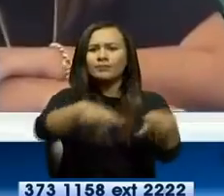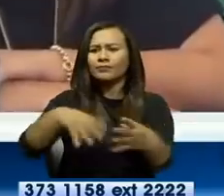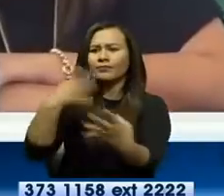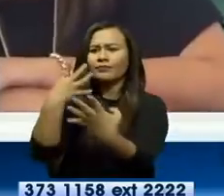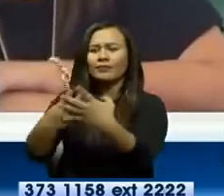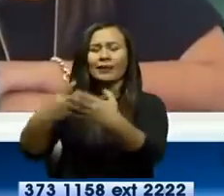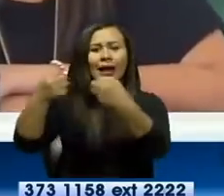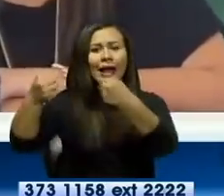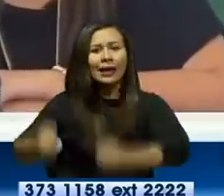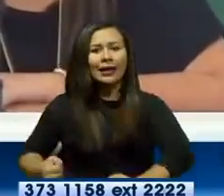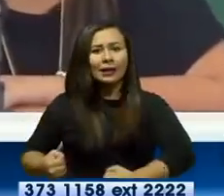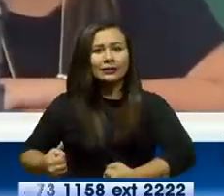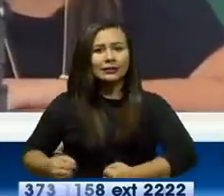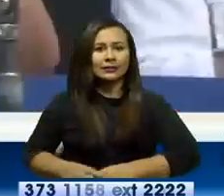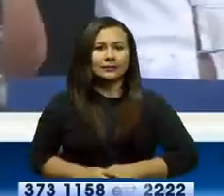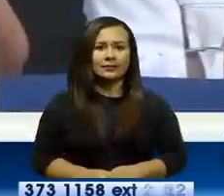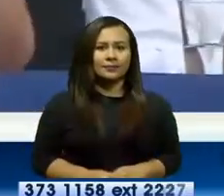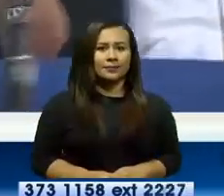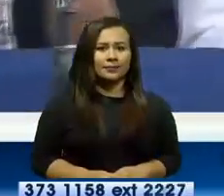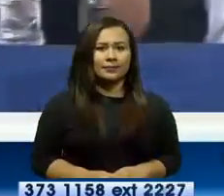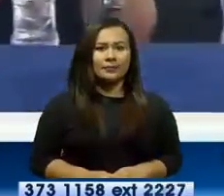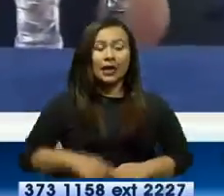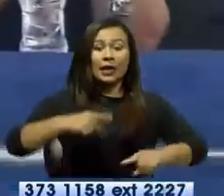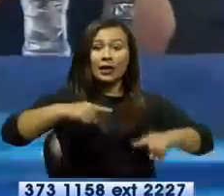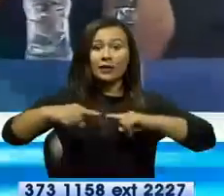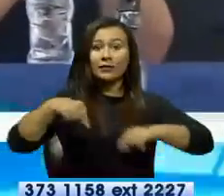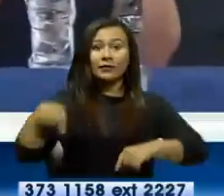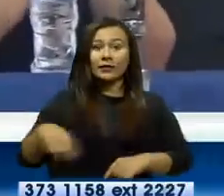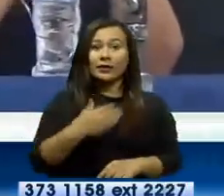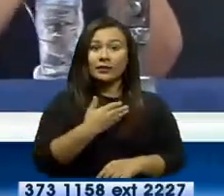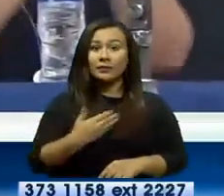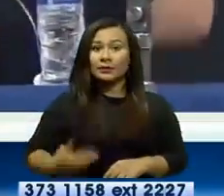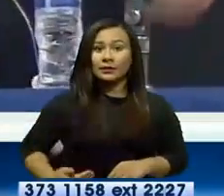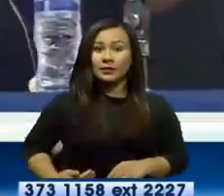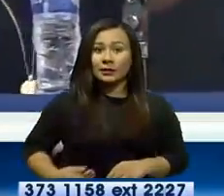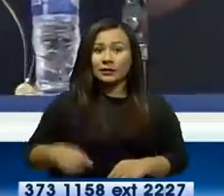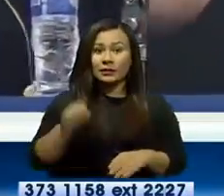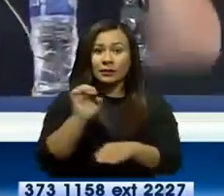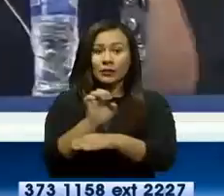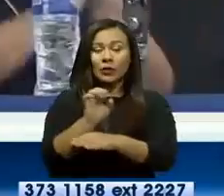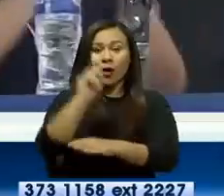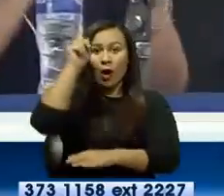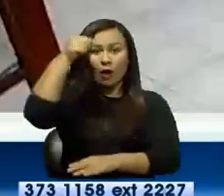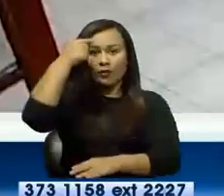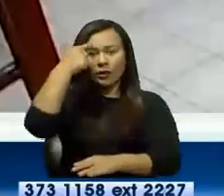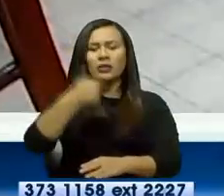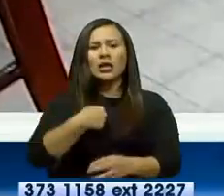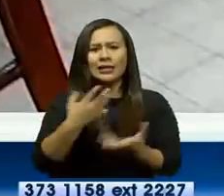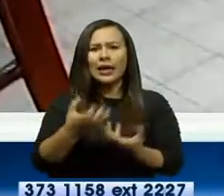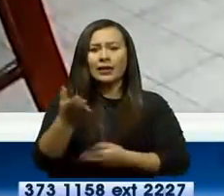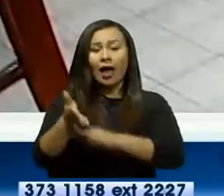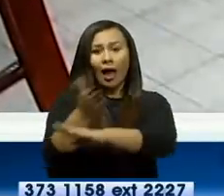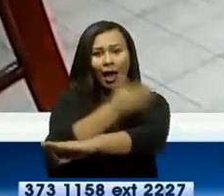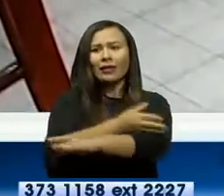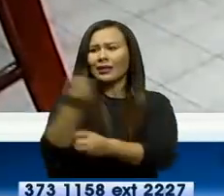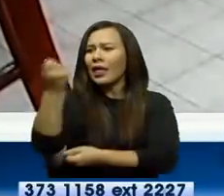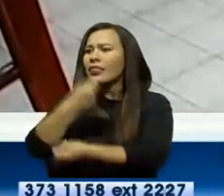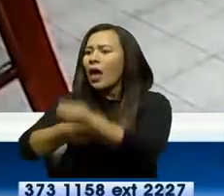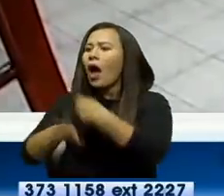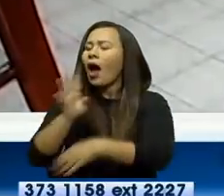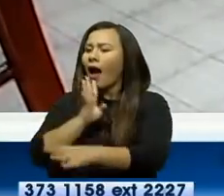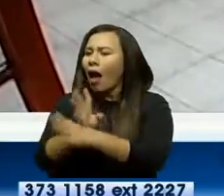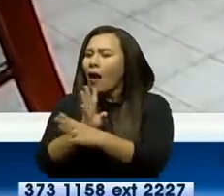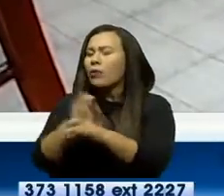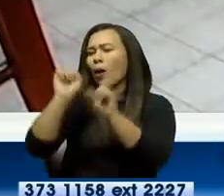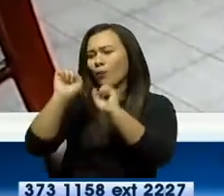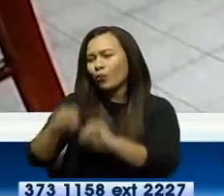donde merecen, que es la cárcel. El jefe de Estado aseguró que el gobierno de Ecuador estaba dispuesto a negociar para conseguir la liberación de los